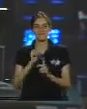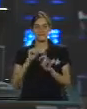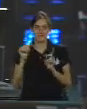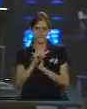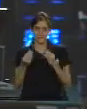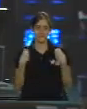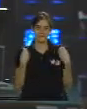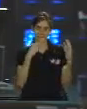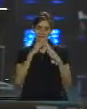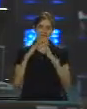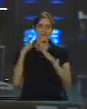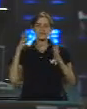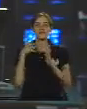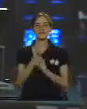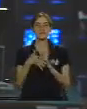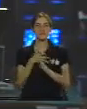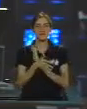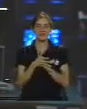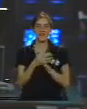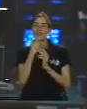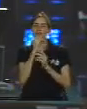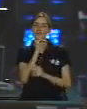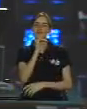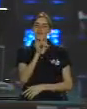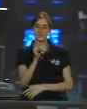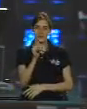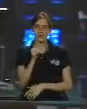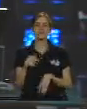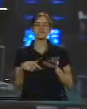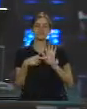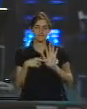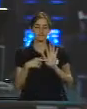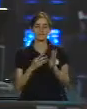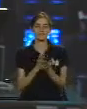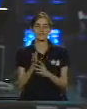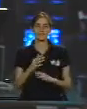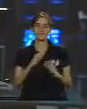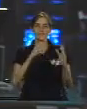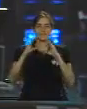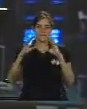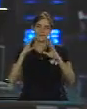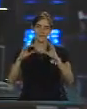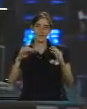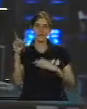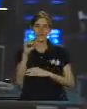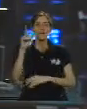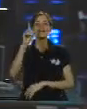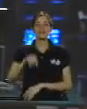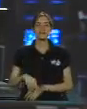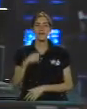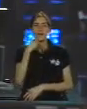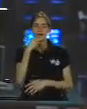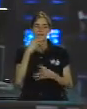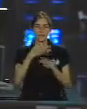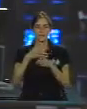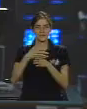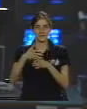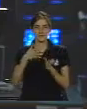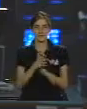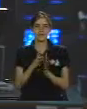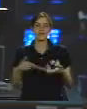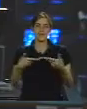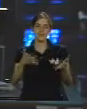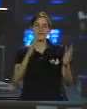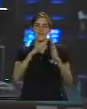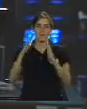Vivienda, Ricardo Molina, con relación al desmentido de una información que apareció en los medios de comunicación del Estado Lara, así como también conversando acerca de la entrega de